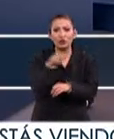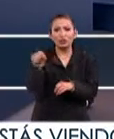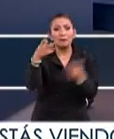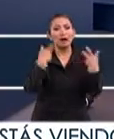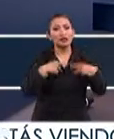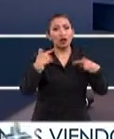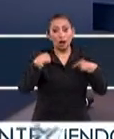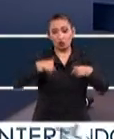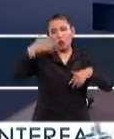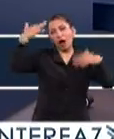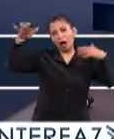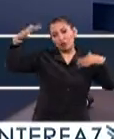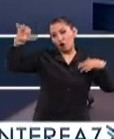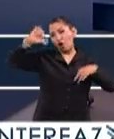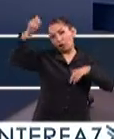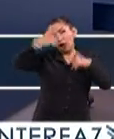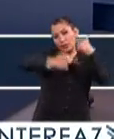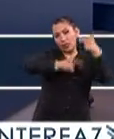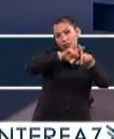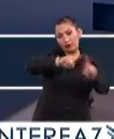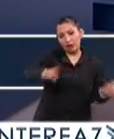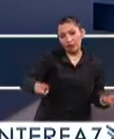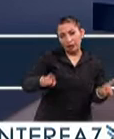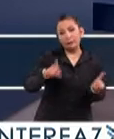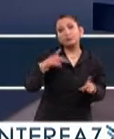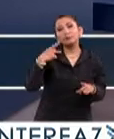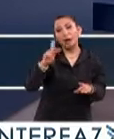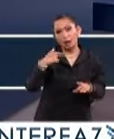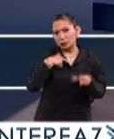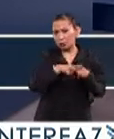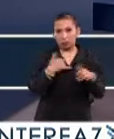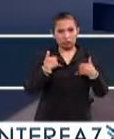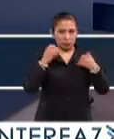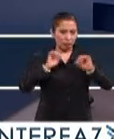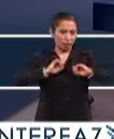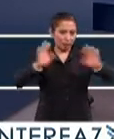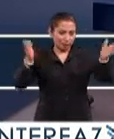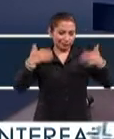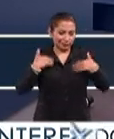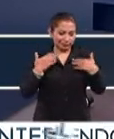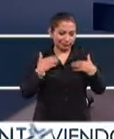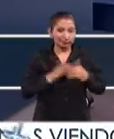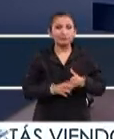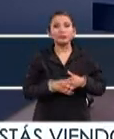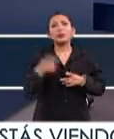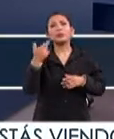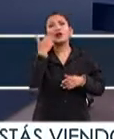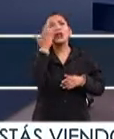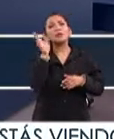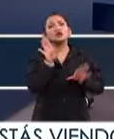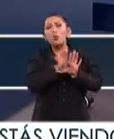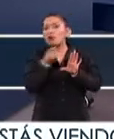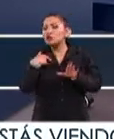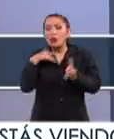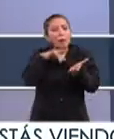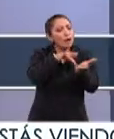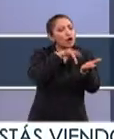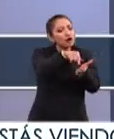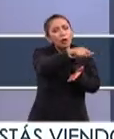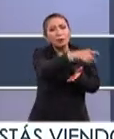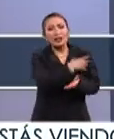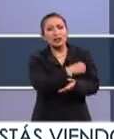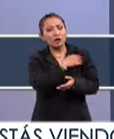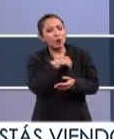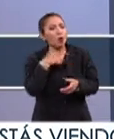las personas como yo que ya somos de otra generación, pero que seguimos siendo jóvenes, pero que buscamos cómo apoyamos a nuestros jóvenes a